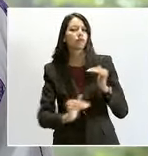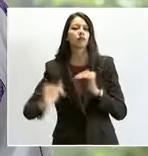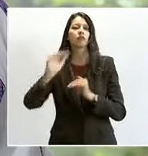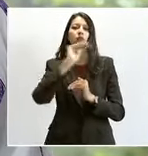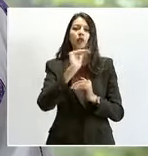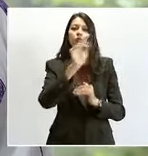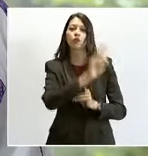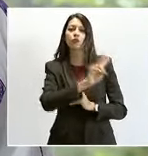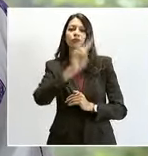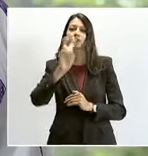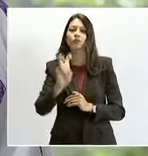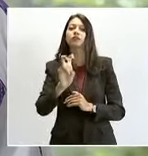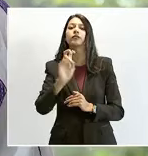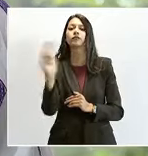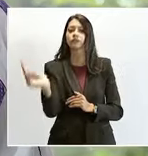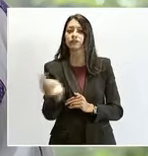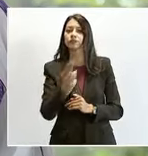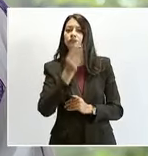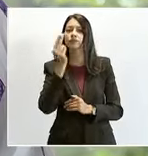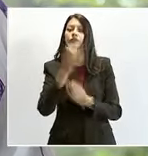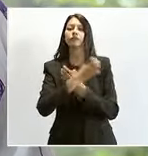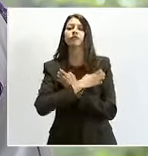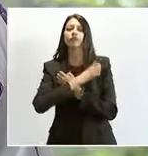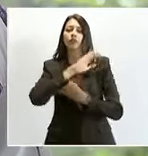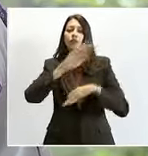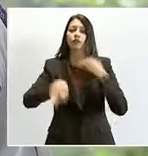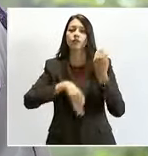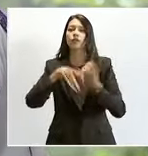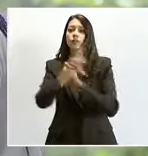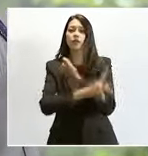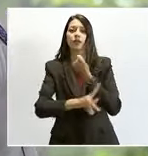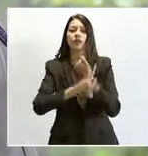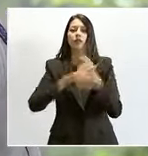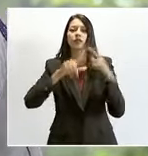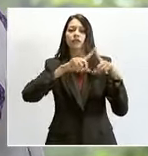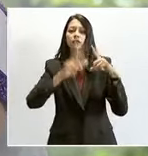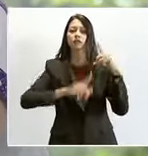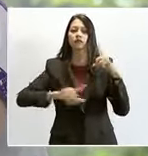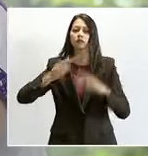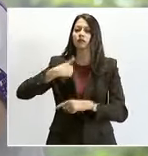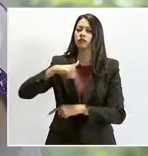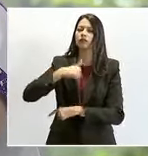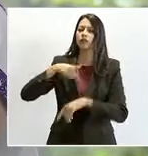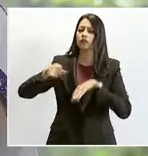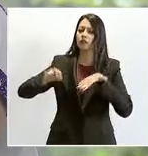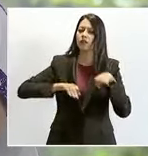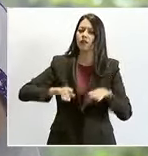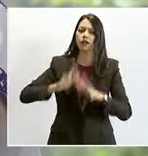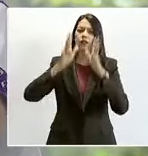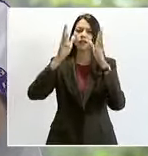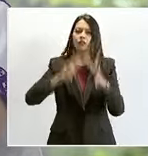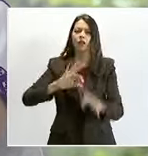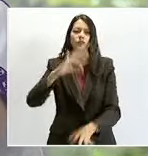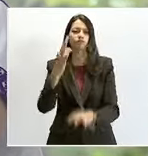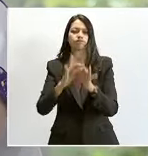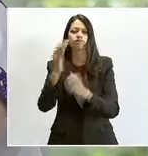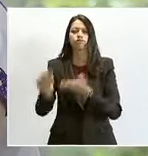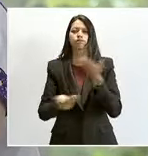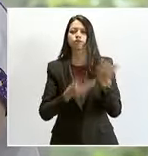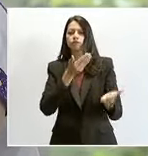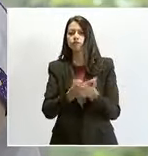sedes educativas en todo el país y hemos estado trabajando tenemos lista la propuesta y lo que